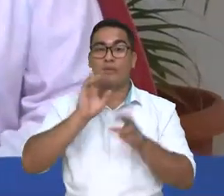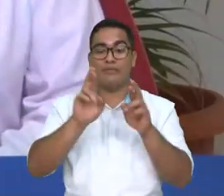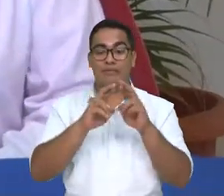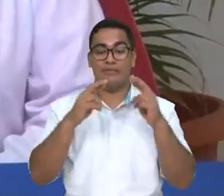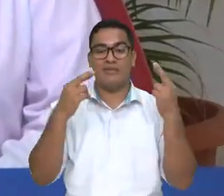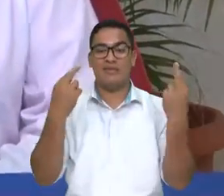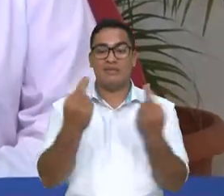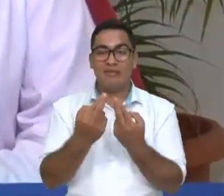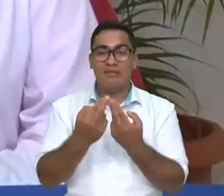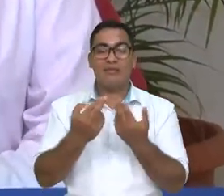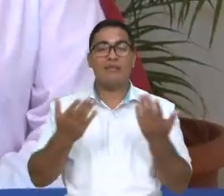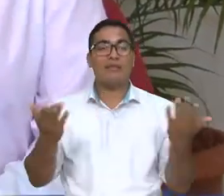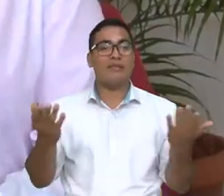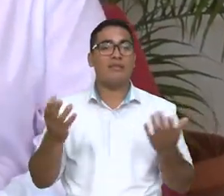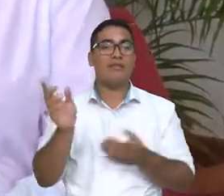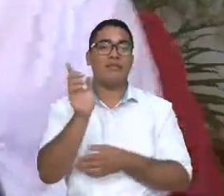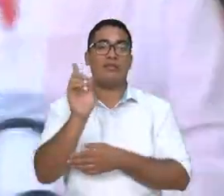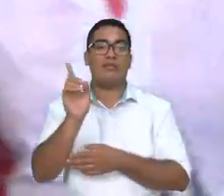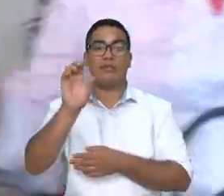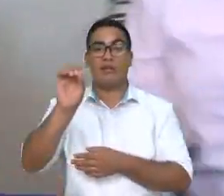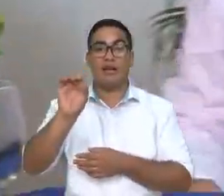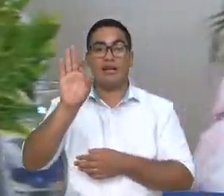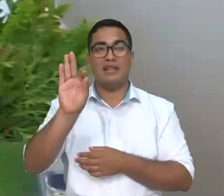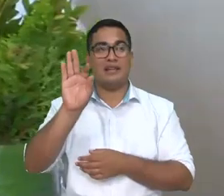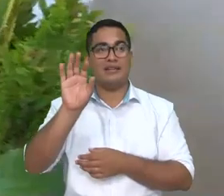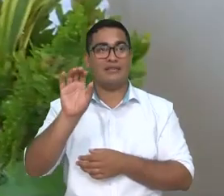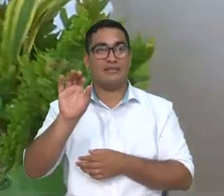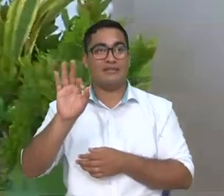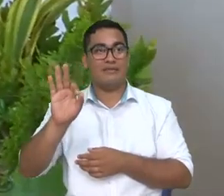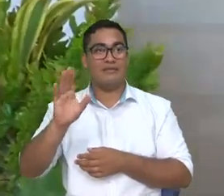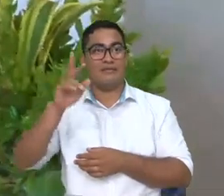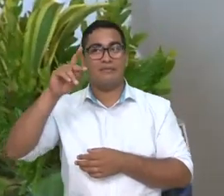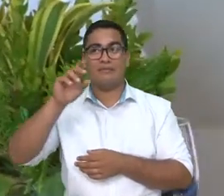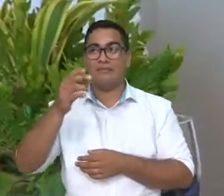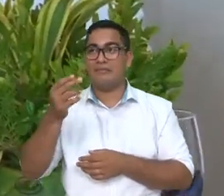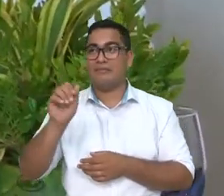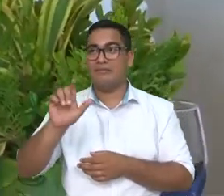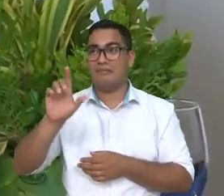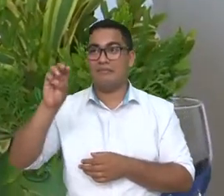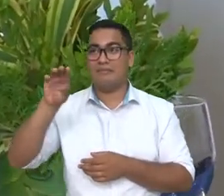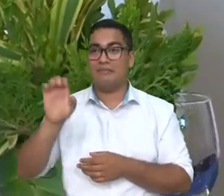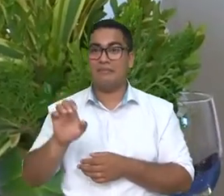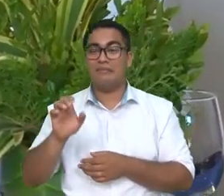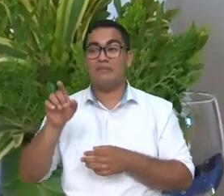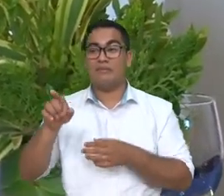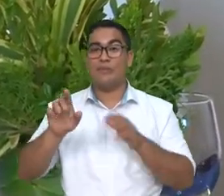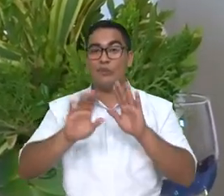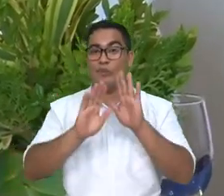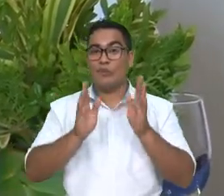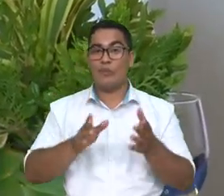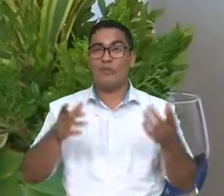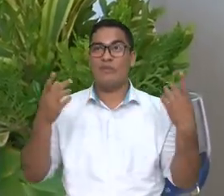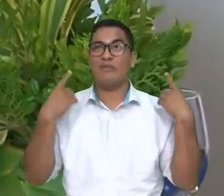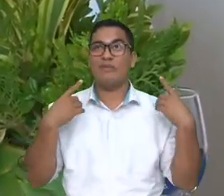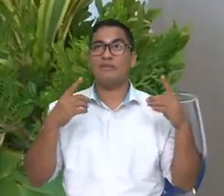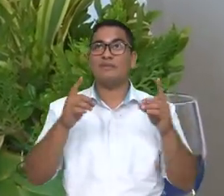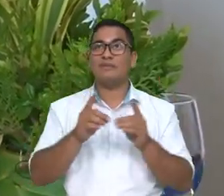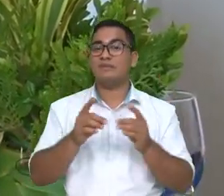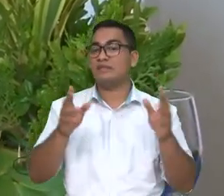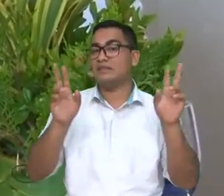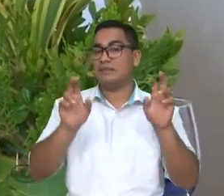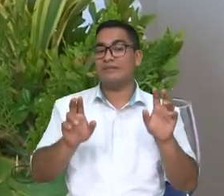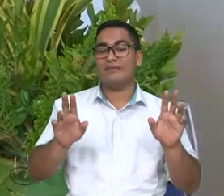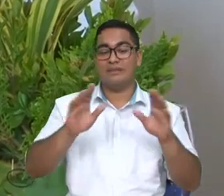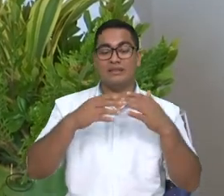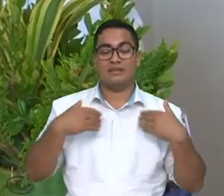todavía se está llevando a cabo en el Lolo Palme, está presente la asesora en salud, asesora presidencial en temas de